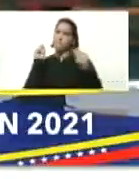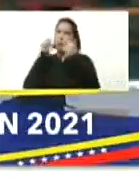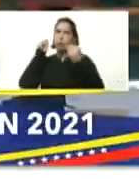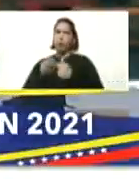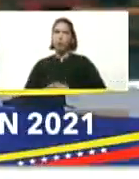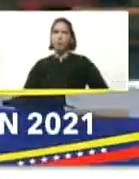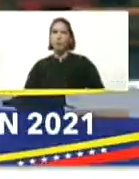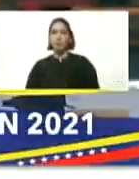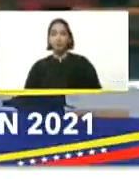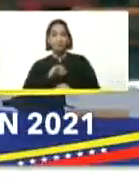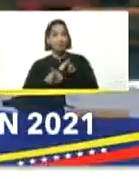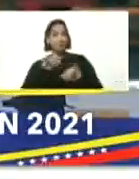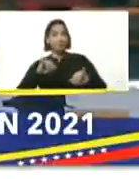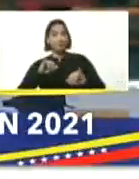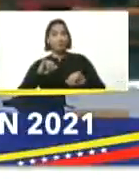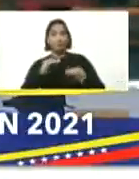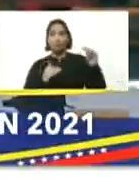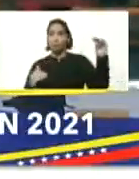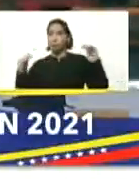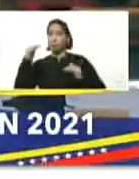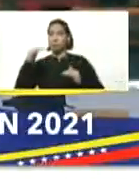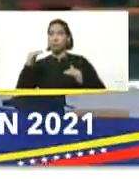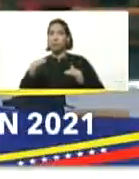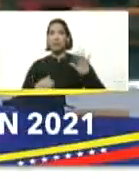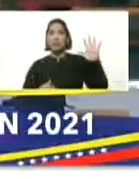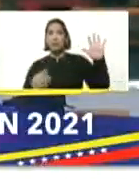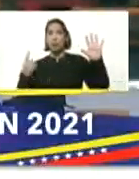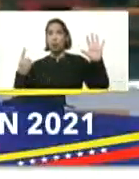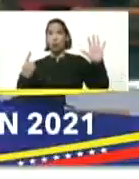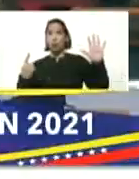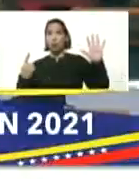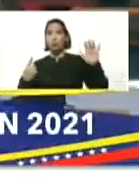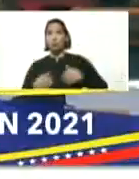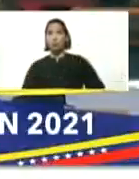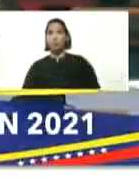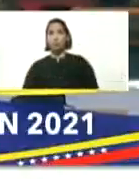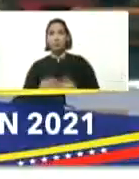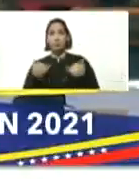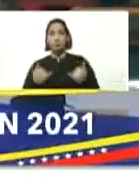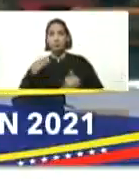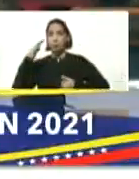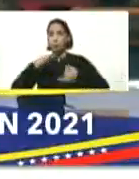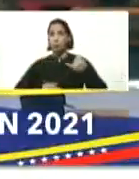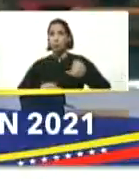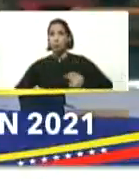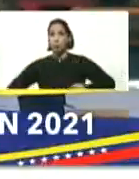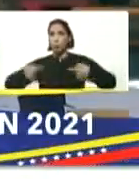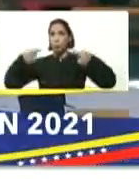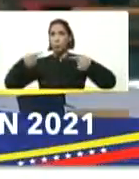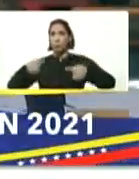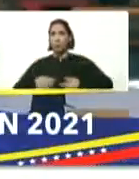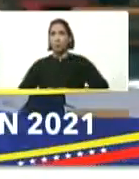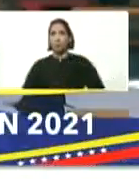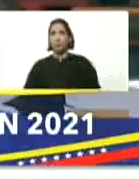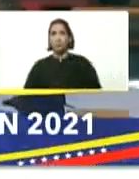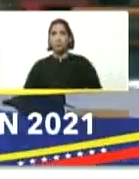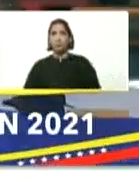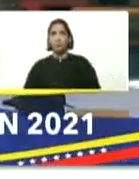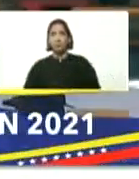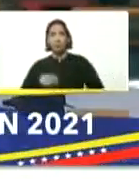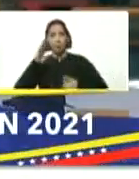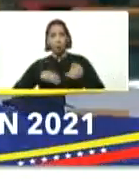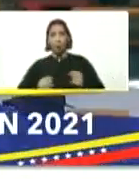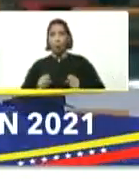favor! Termina mandando 5-1. Ahora viene el último inning. la